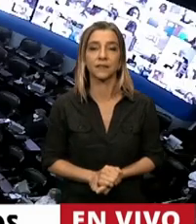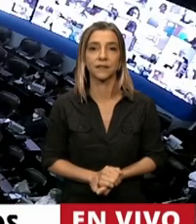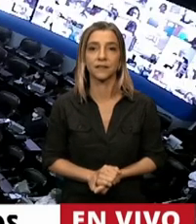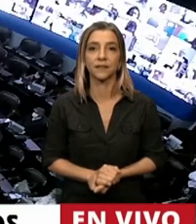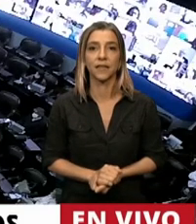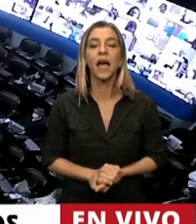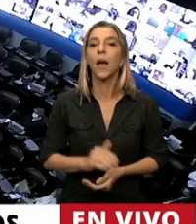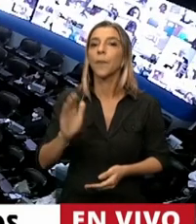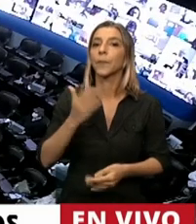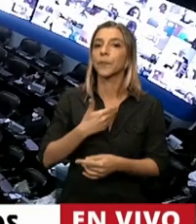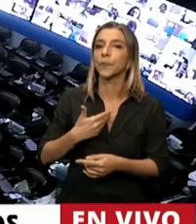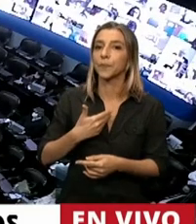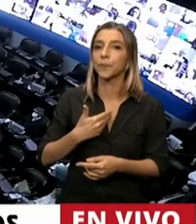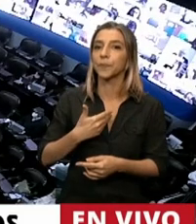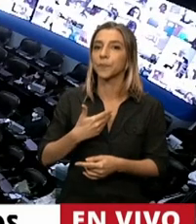Sí.